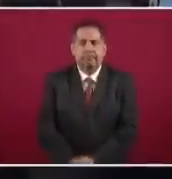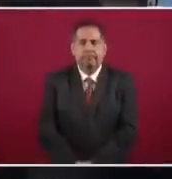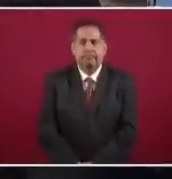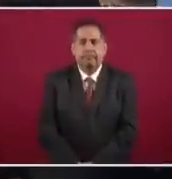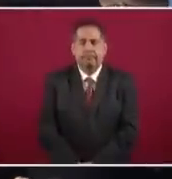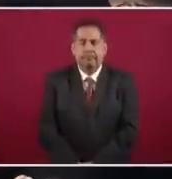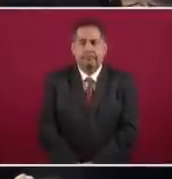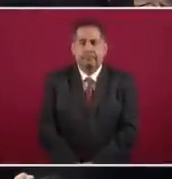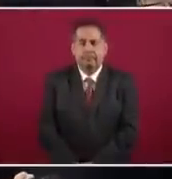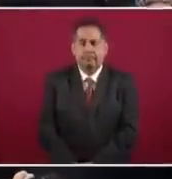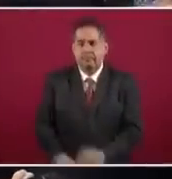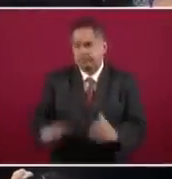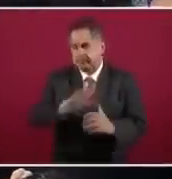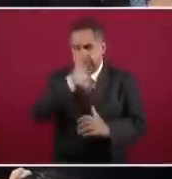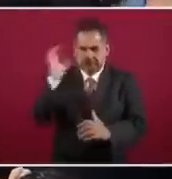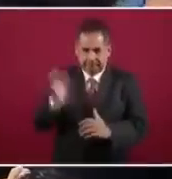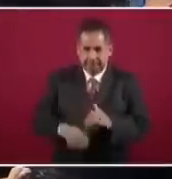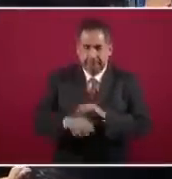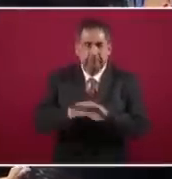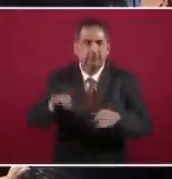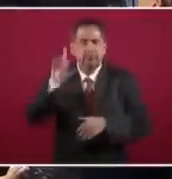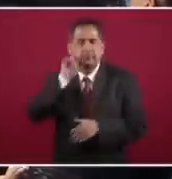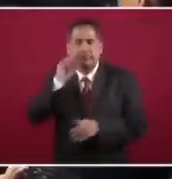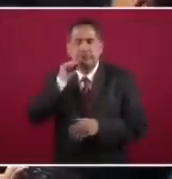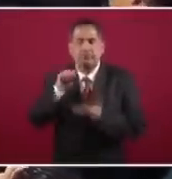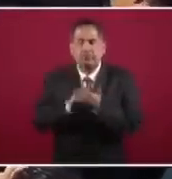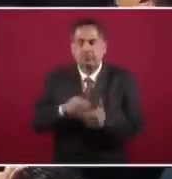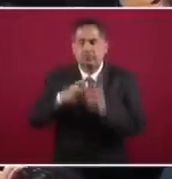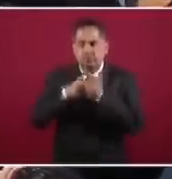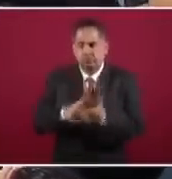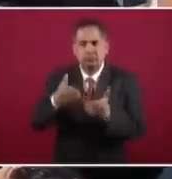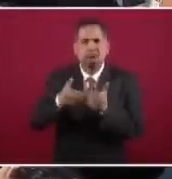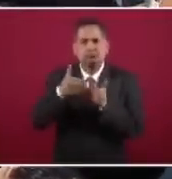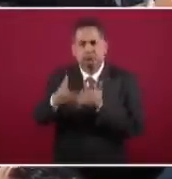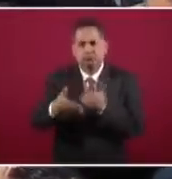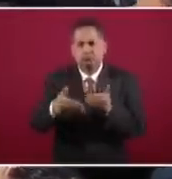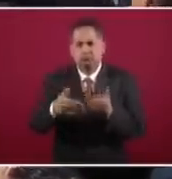Bueno, ya terminamos. Mañana vamos a continuar.